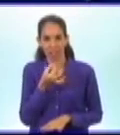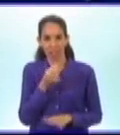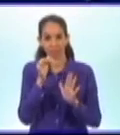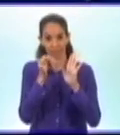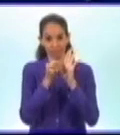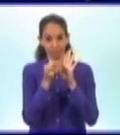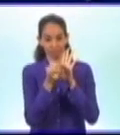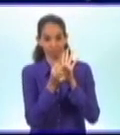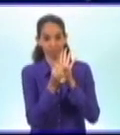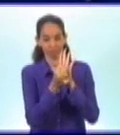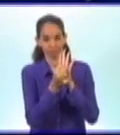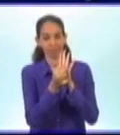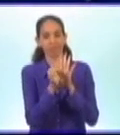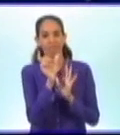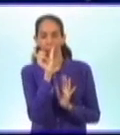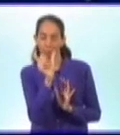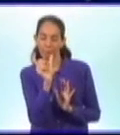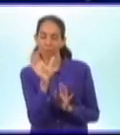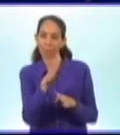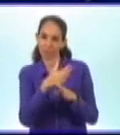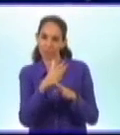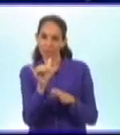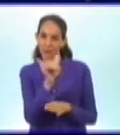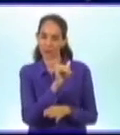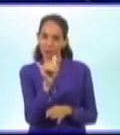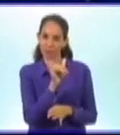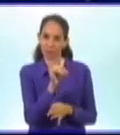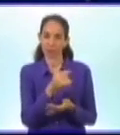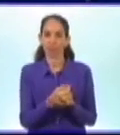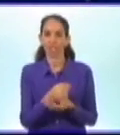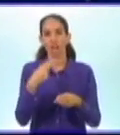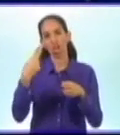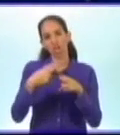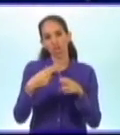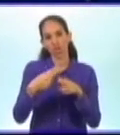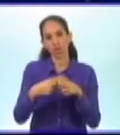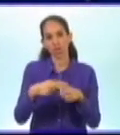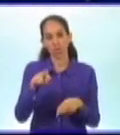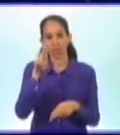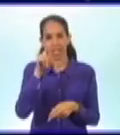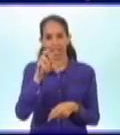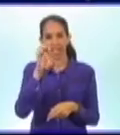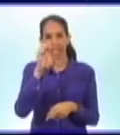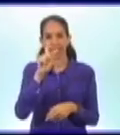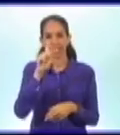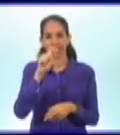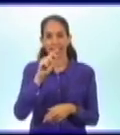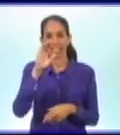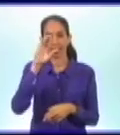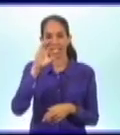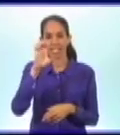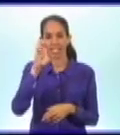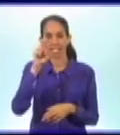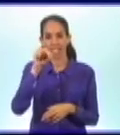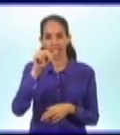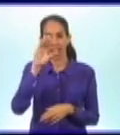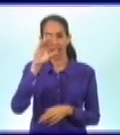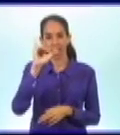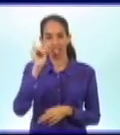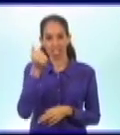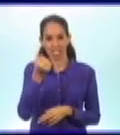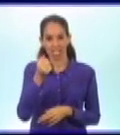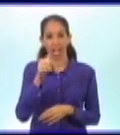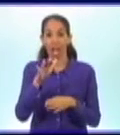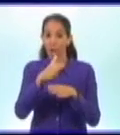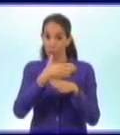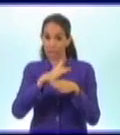suspensivos constituyen un recurso expresivo que se llama reticencia. Les presento lo que significa, lo que